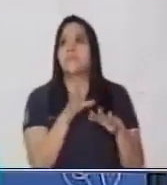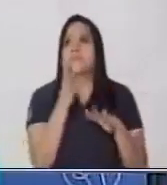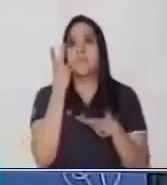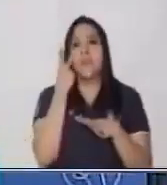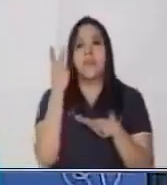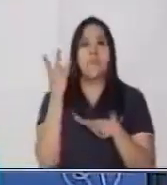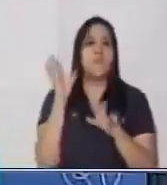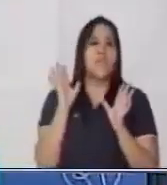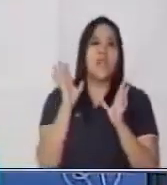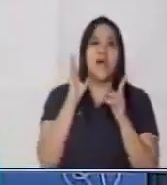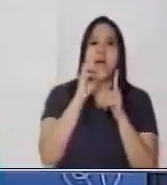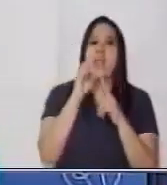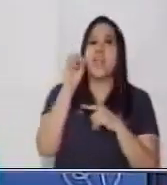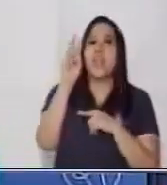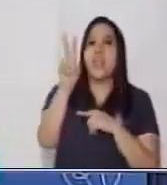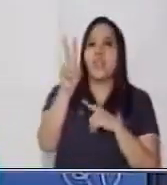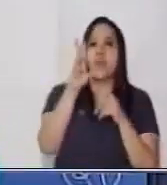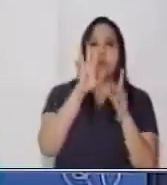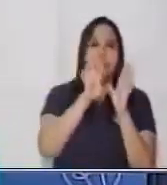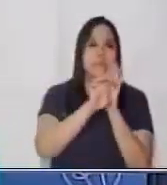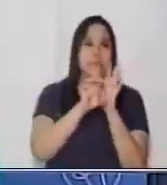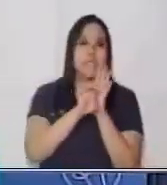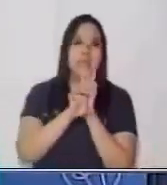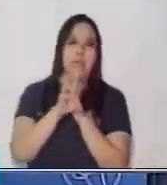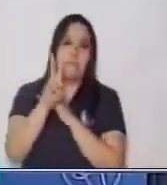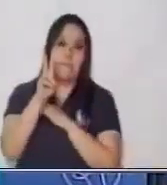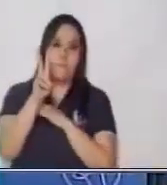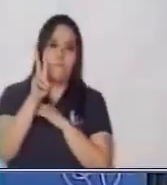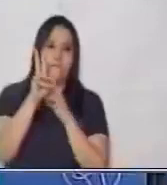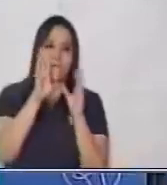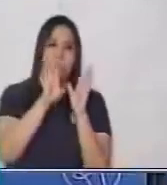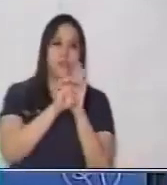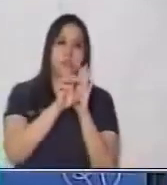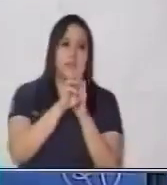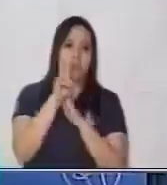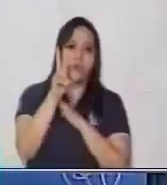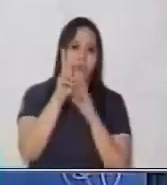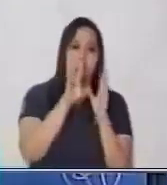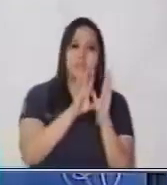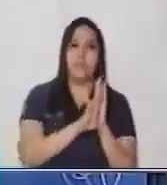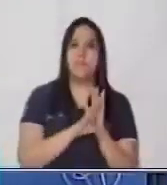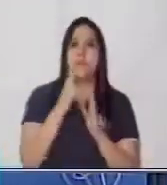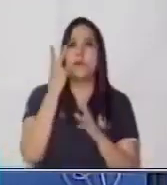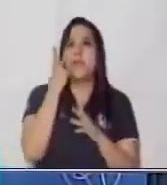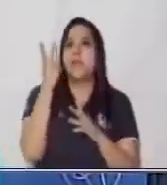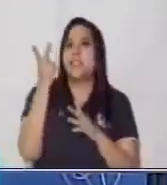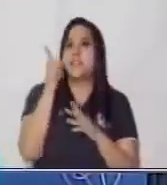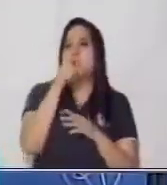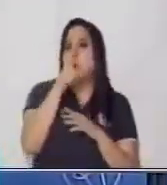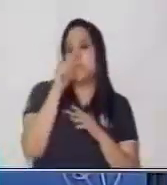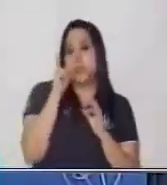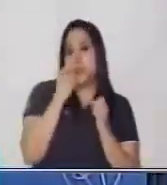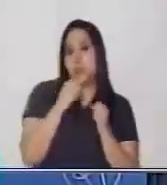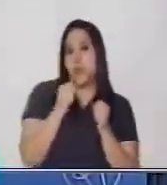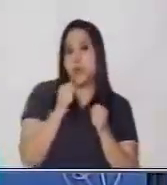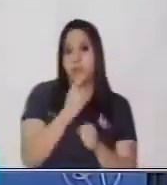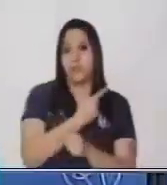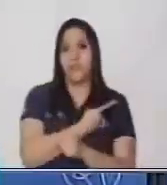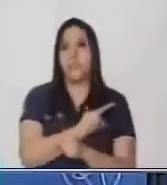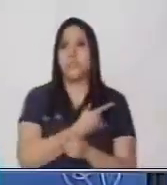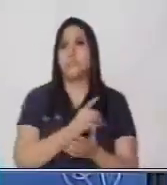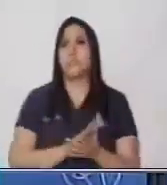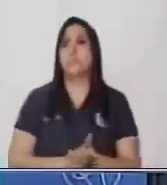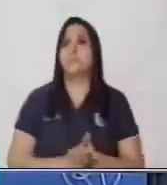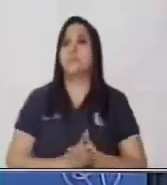2 ejemplos. Si nos da tiempo podemos poner un tercero, pero eso para que te quede tarea en casa. Veamos